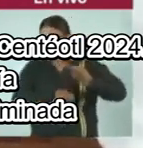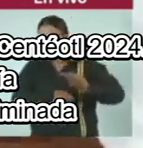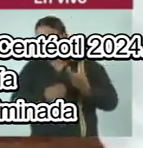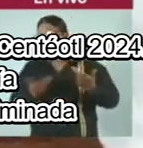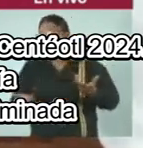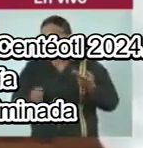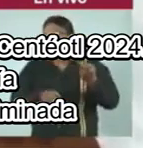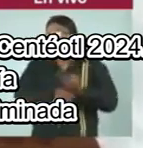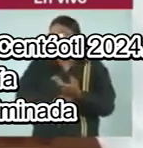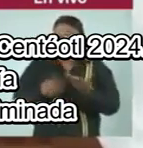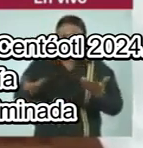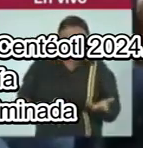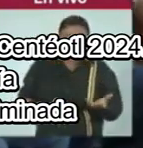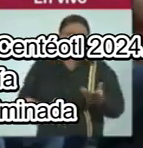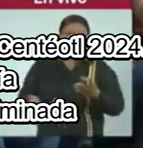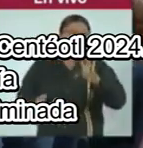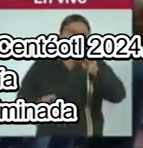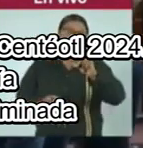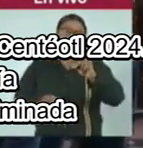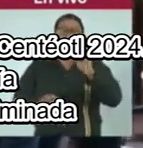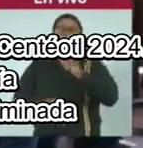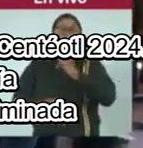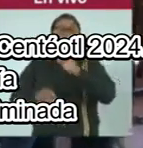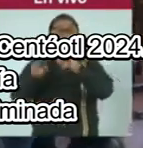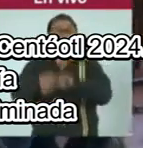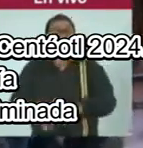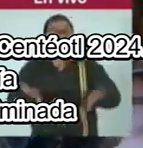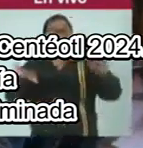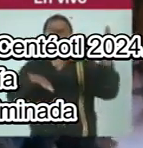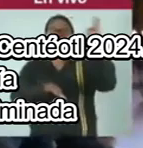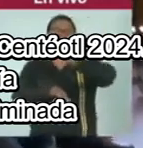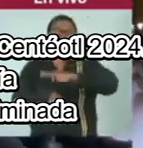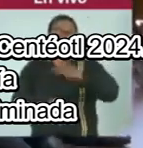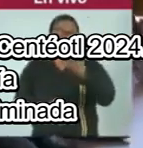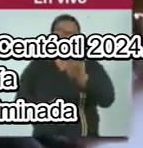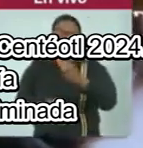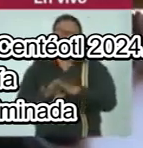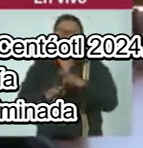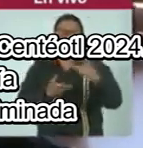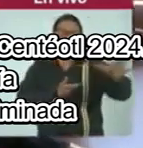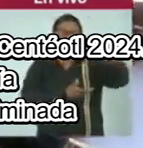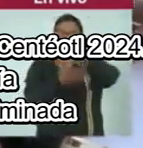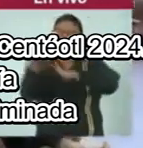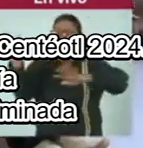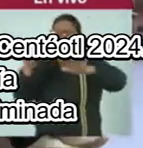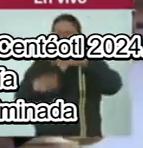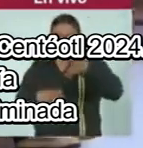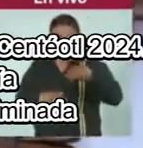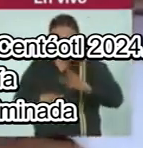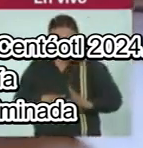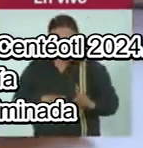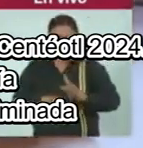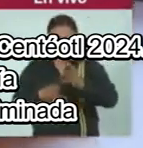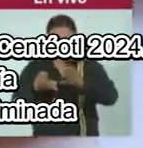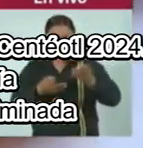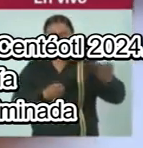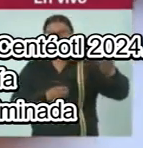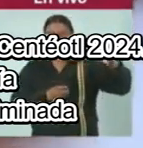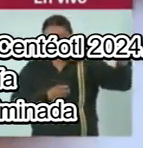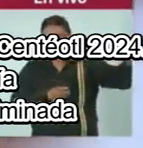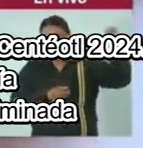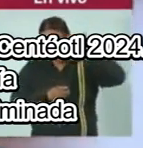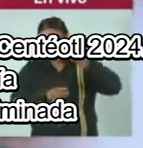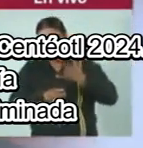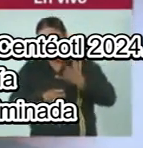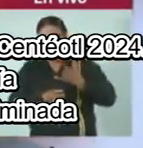de de de de de de dar una noticia así porque se causa pues mucho revuelo Incluso mi pueblo me llamó y me dice regrésense no